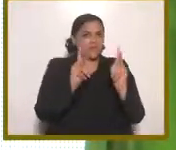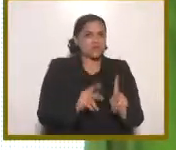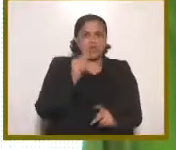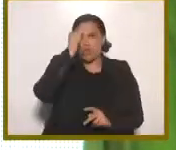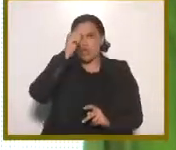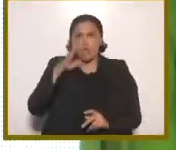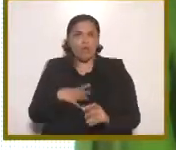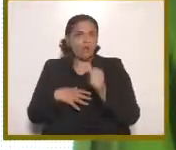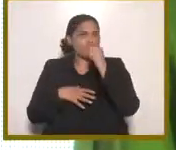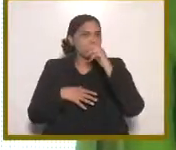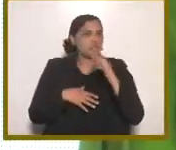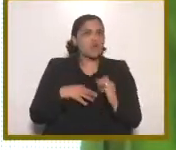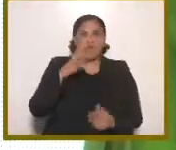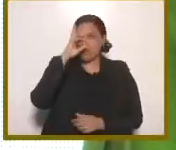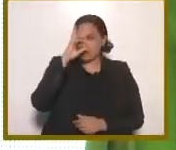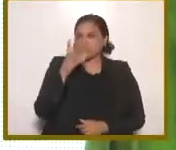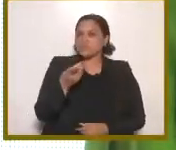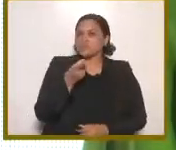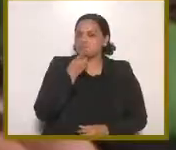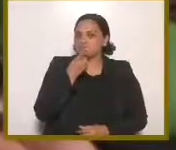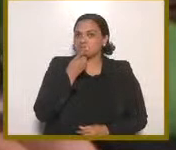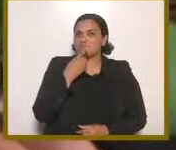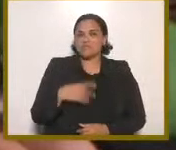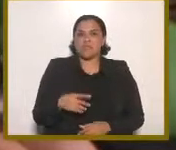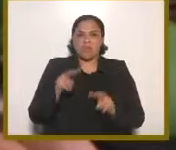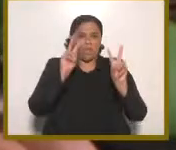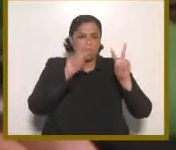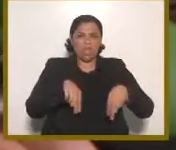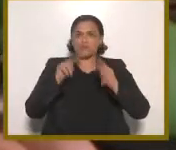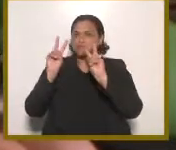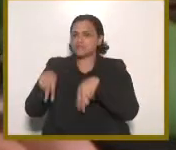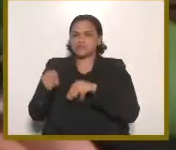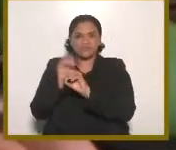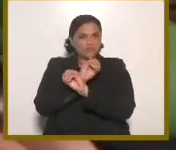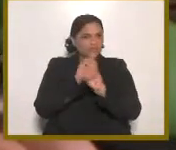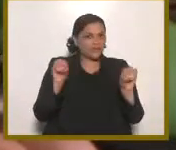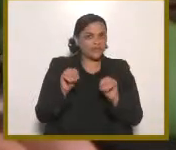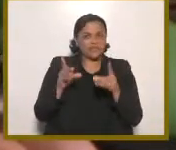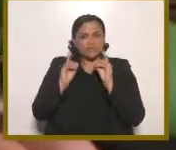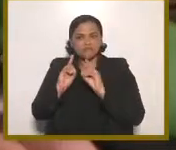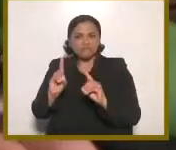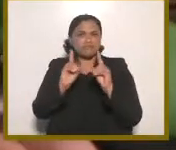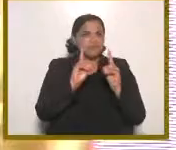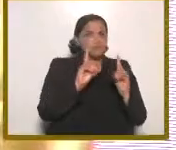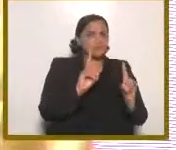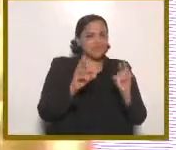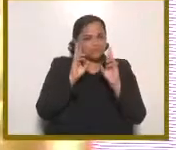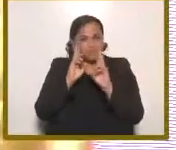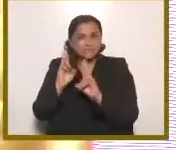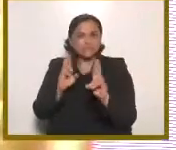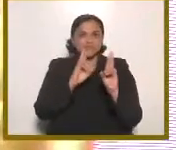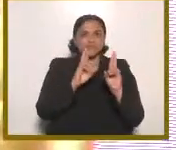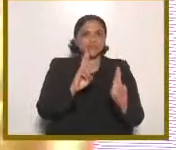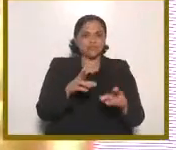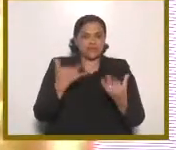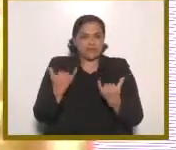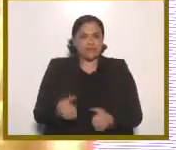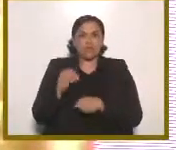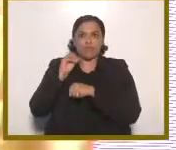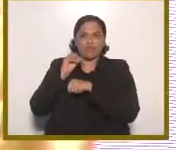de República Dominicana, sin discriminación y con arreglo a la dignidad humana, tiene a bien emitir el